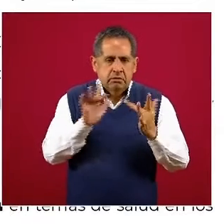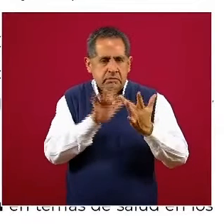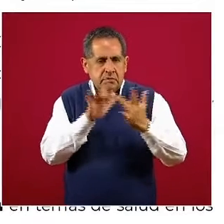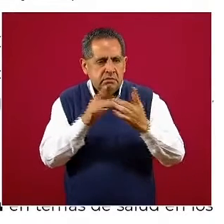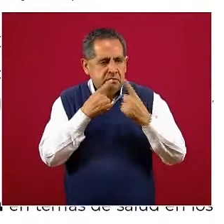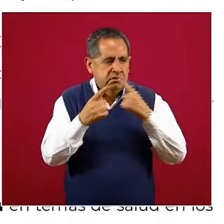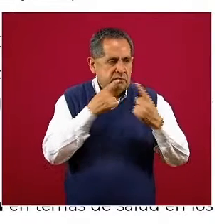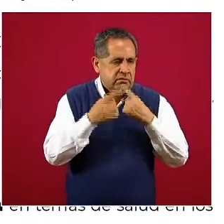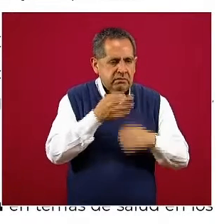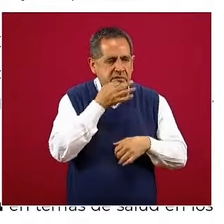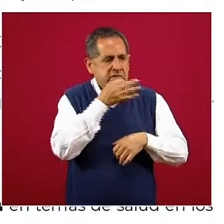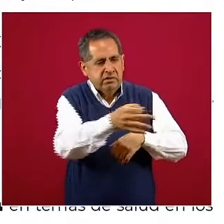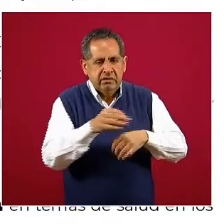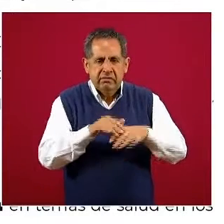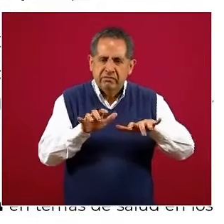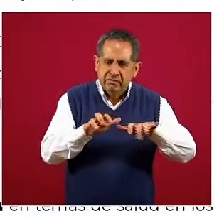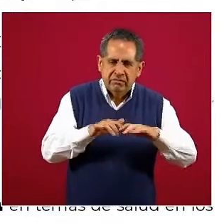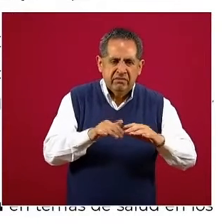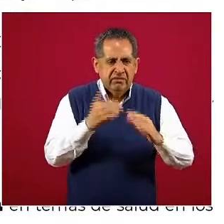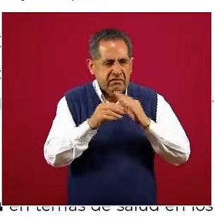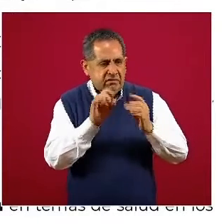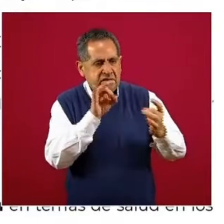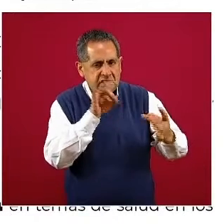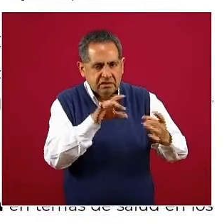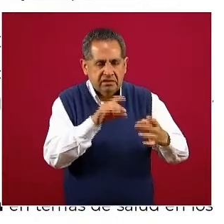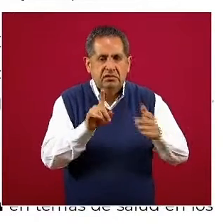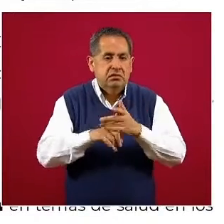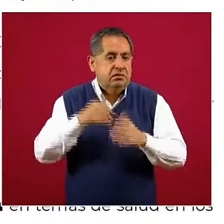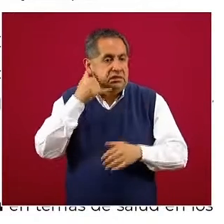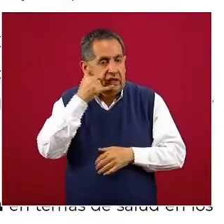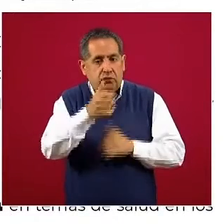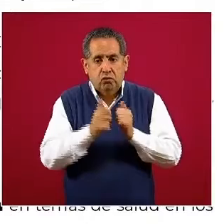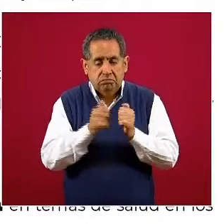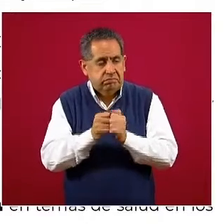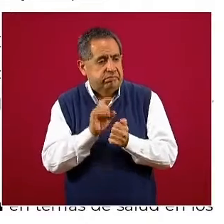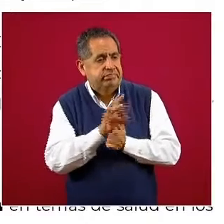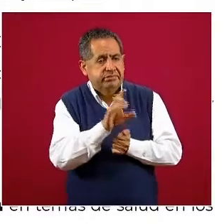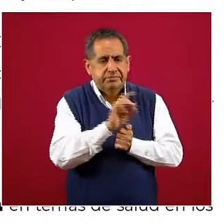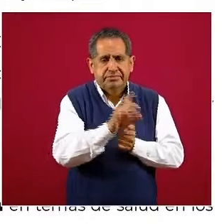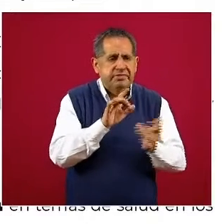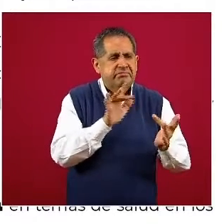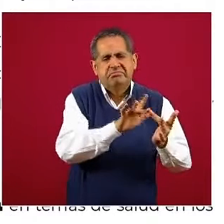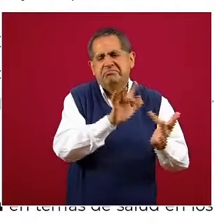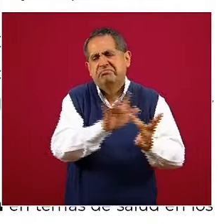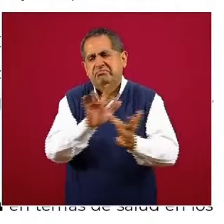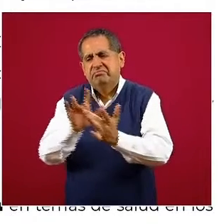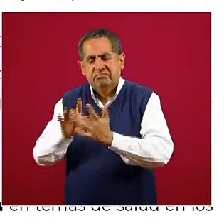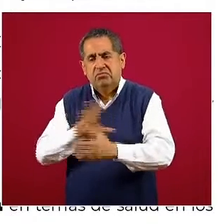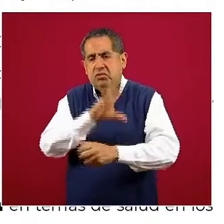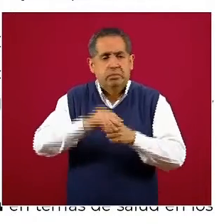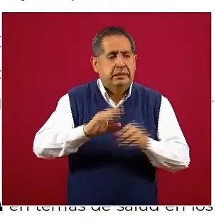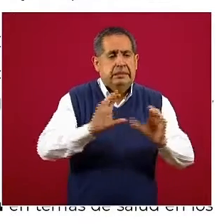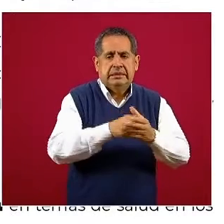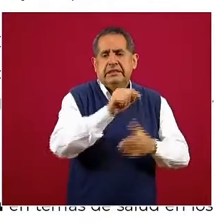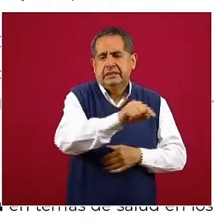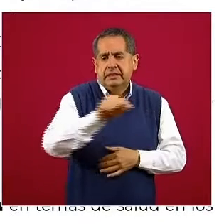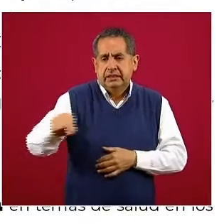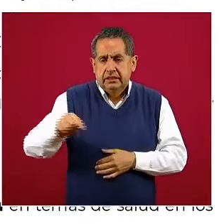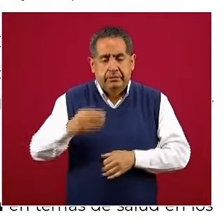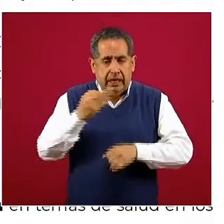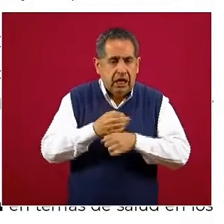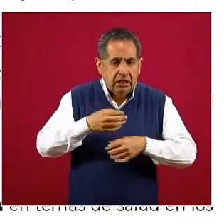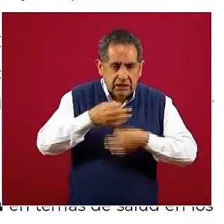el país. La siguiente, por favor. En el estado de Puebla, la superficie total que implican